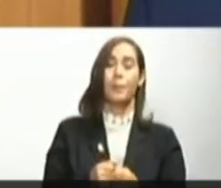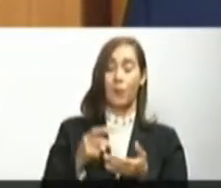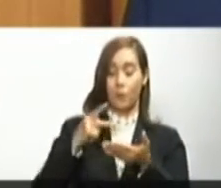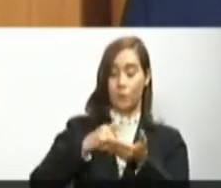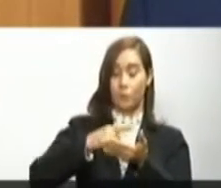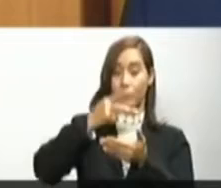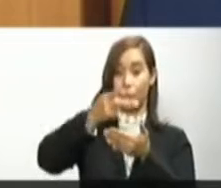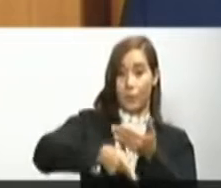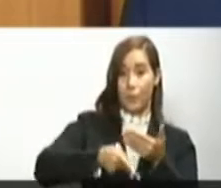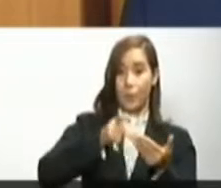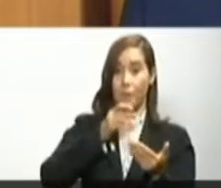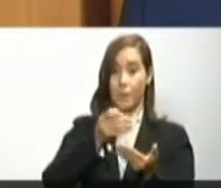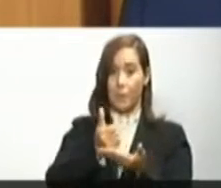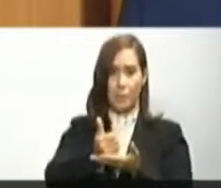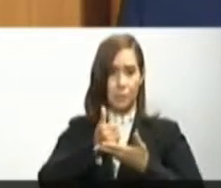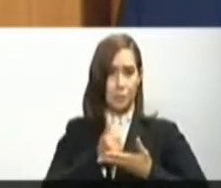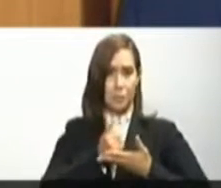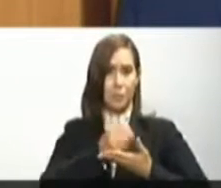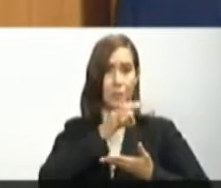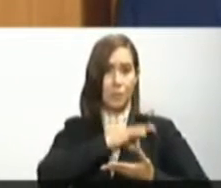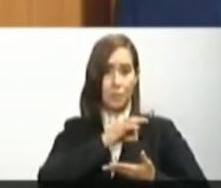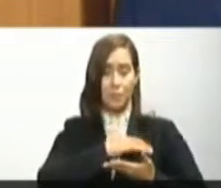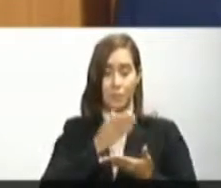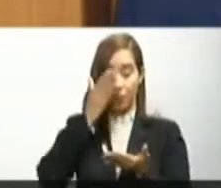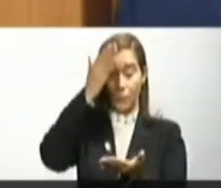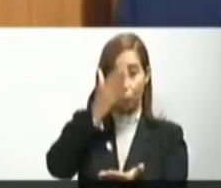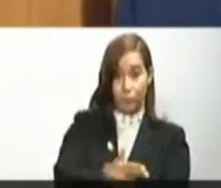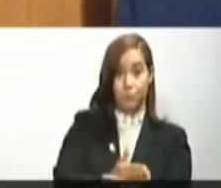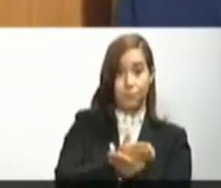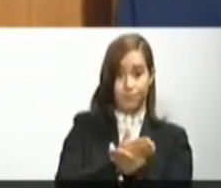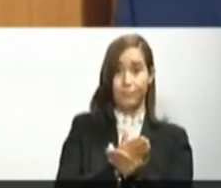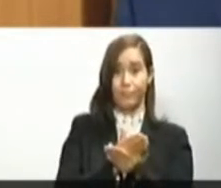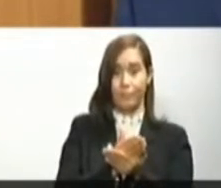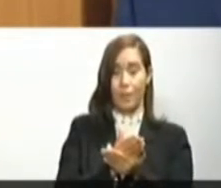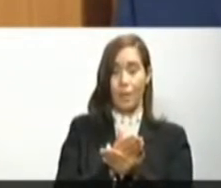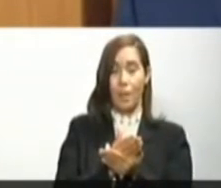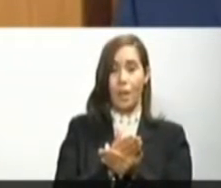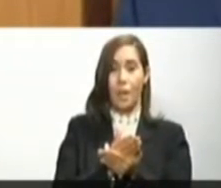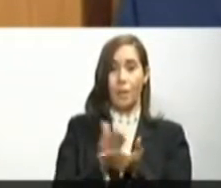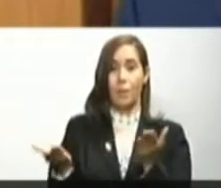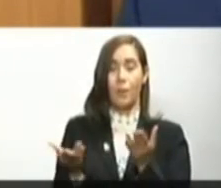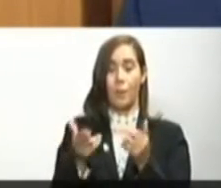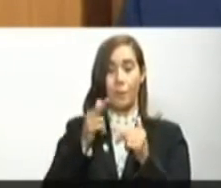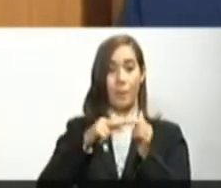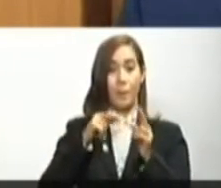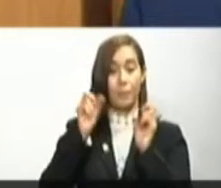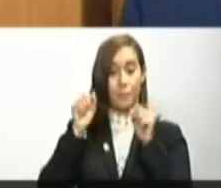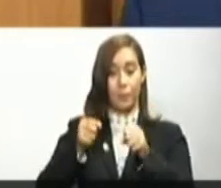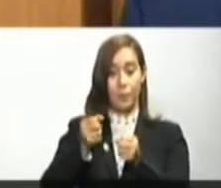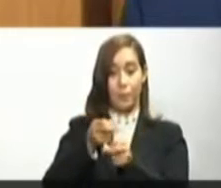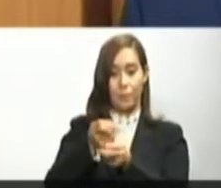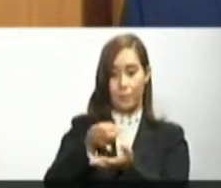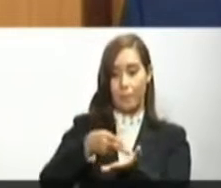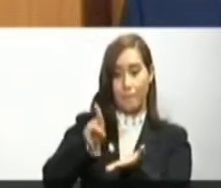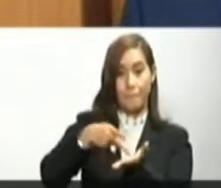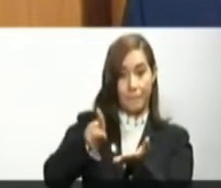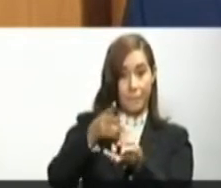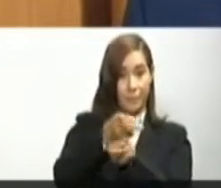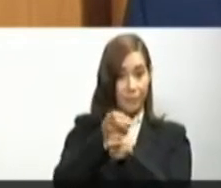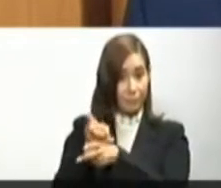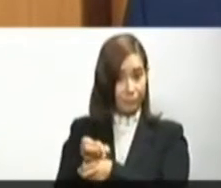programas sociales o los programas de desarrollo e infraestructura solo para poder pagar la deuda. En ese